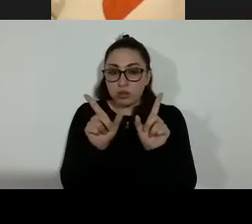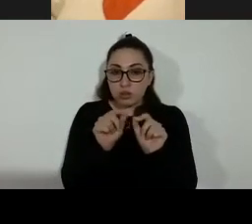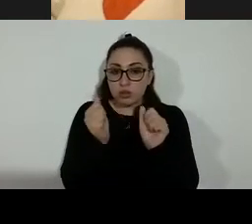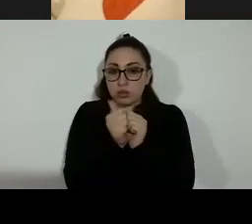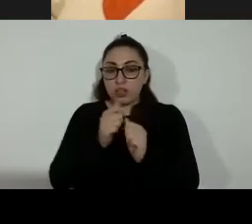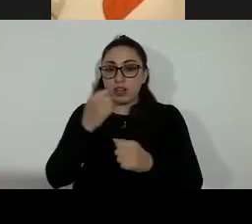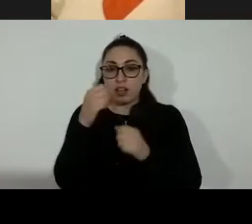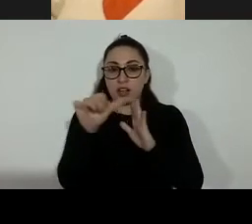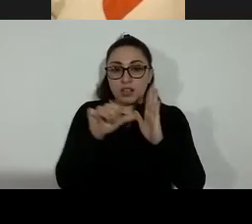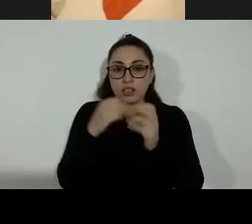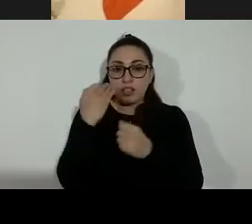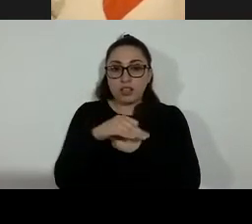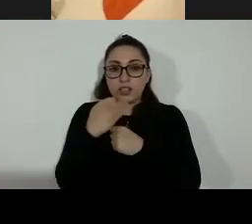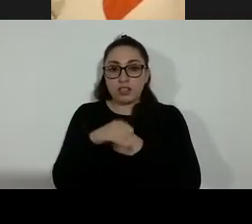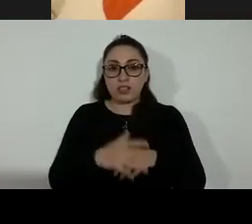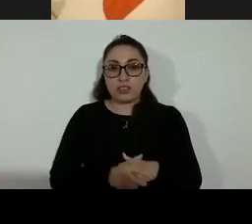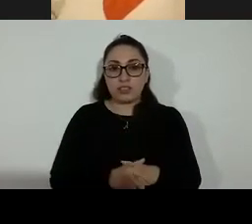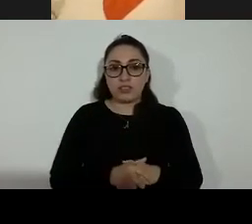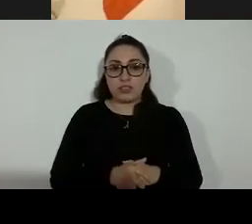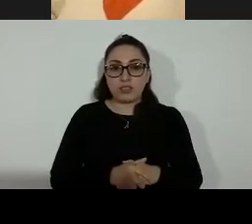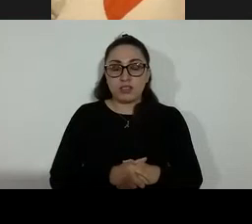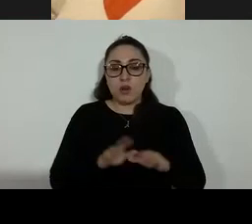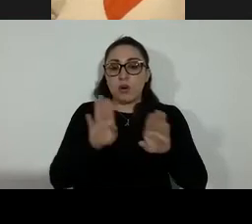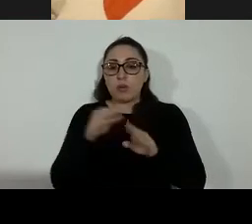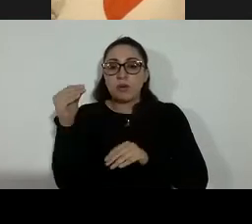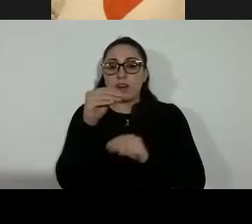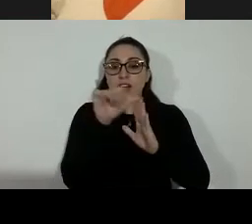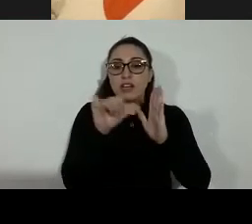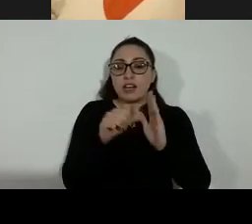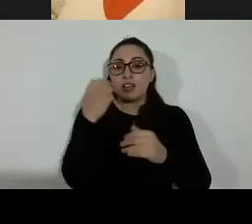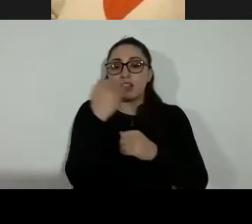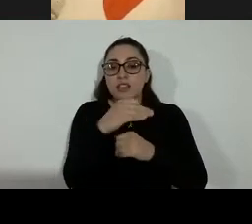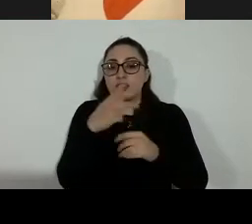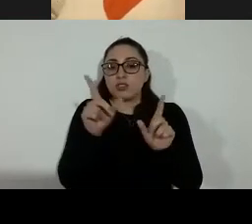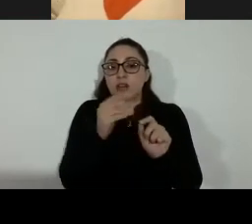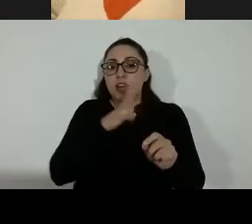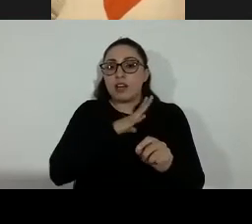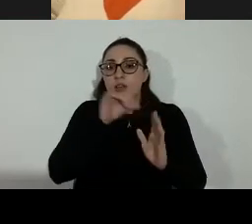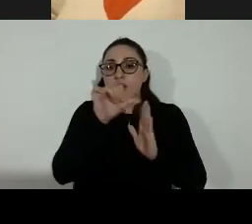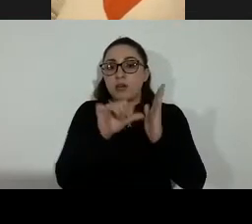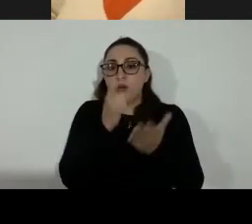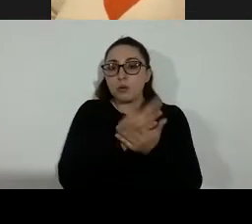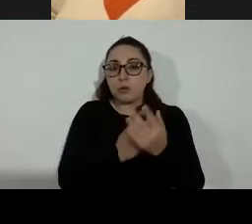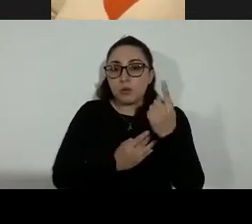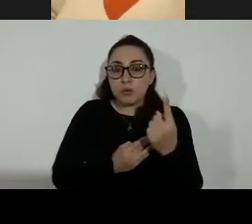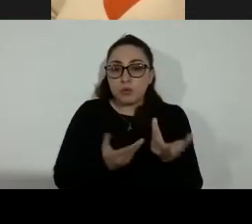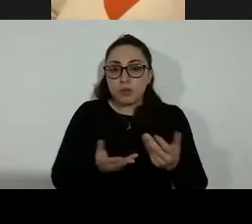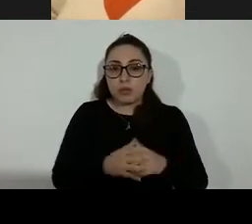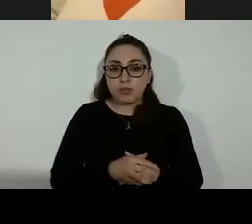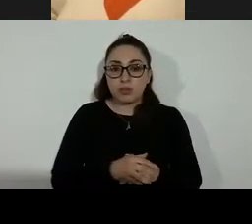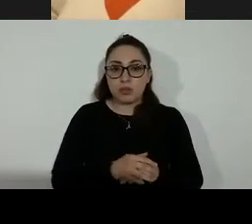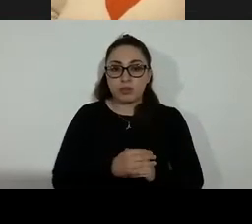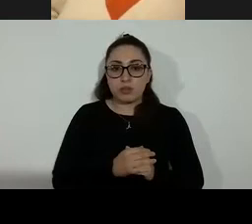presentando un transitorio. Pues es que si es, ¿cómo va a ser un transitorio si es un solo artículo, diputado? Si tú, ¿y cómo le haces para agregar un